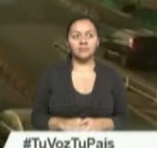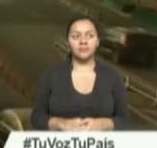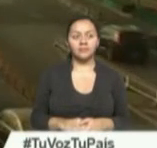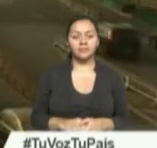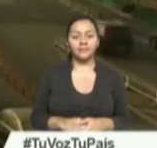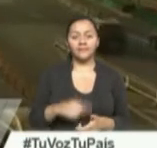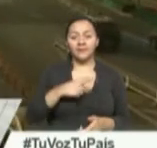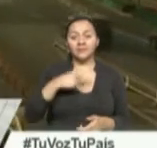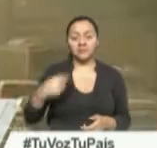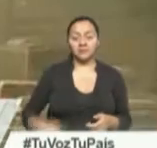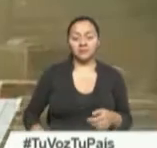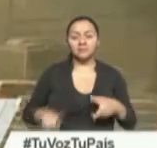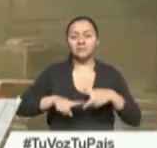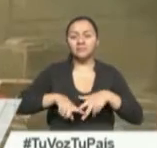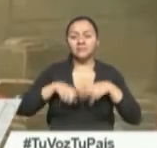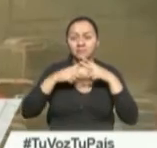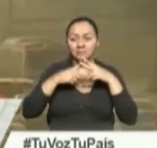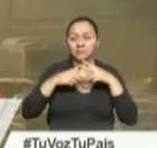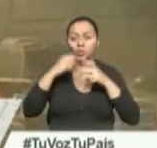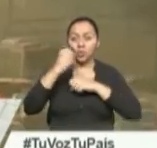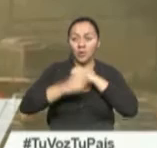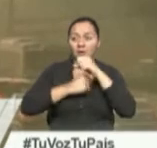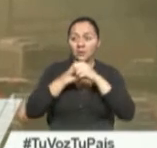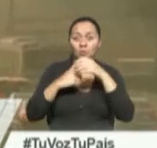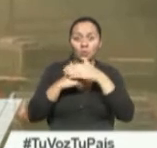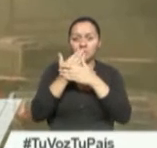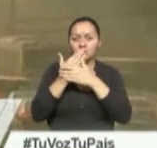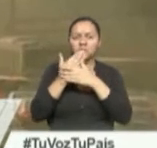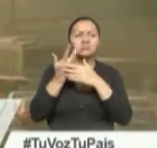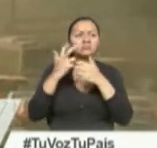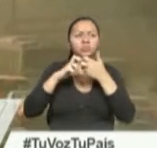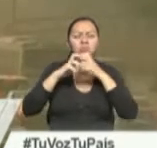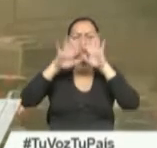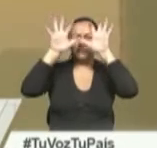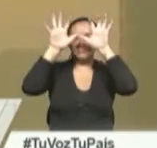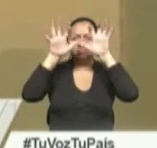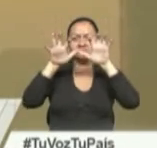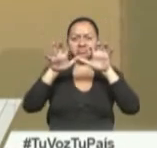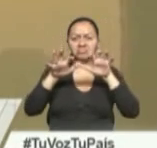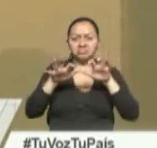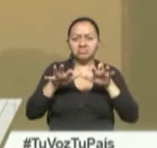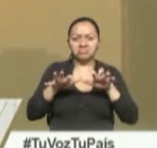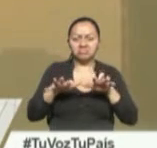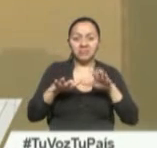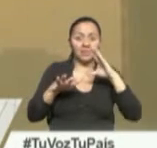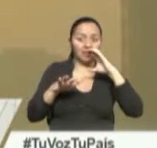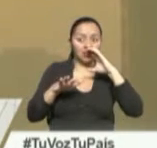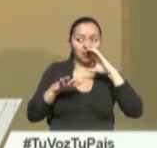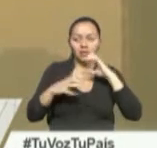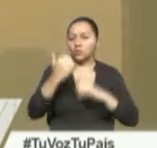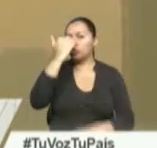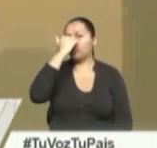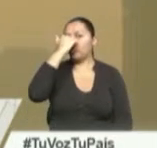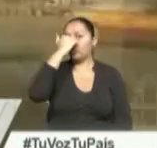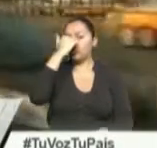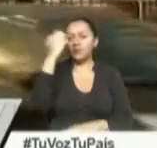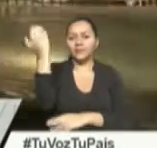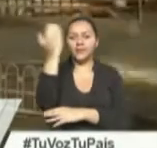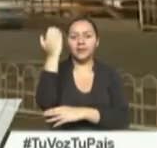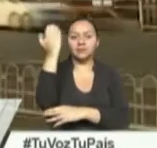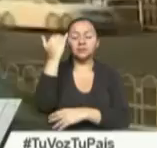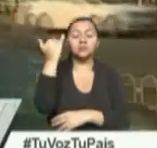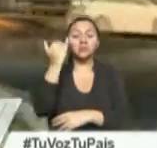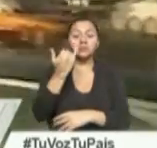China inicia el año sumida en una niebla de polución. Las autoridades han elevado a roja la alerta en varias ciudades del norte, centro y este del